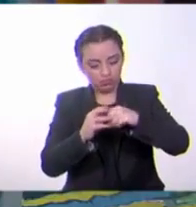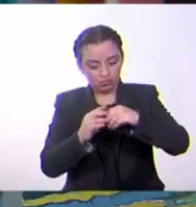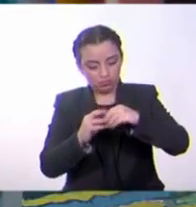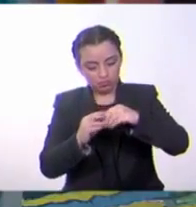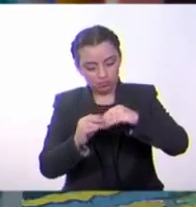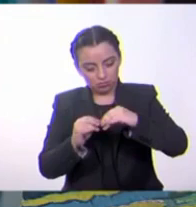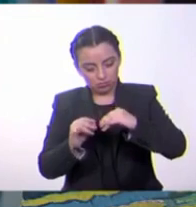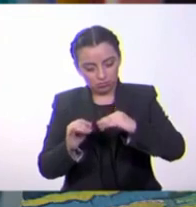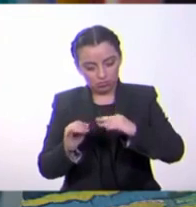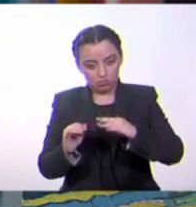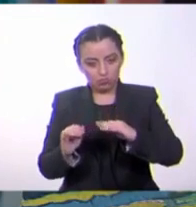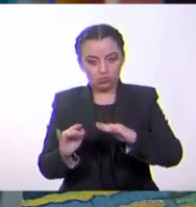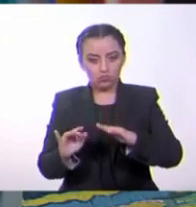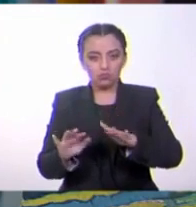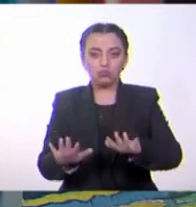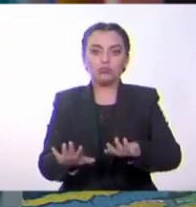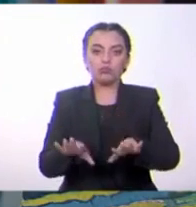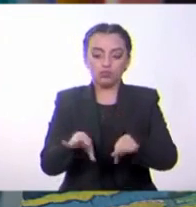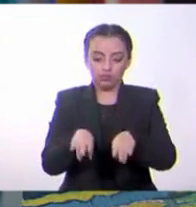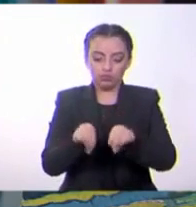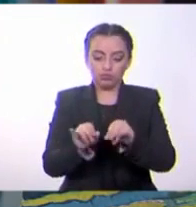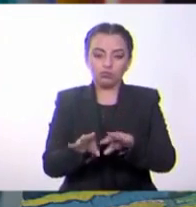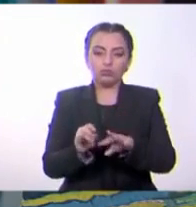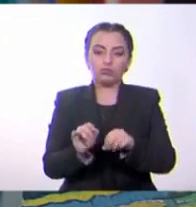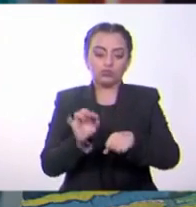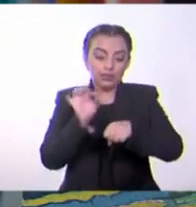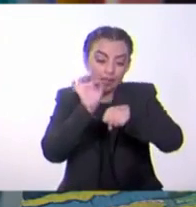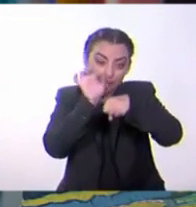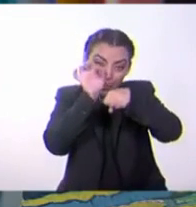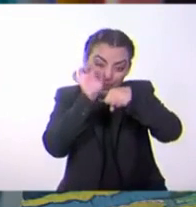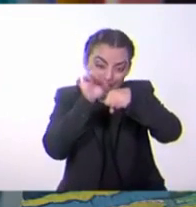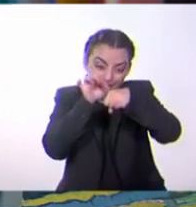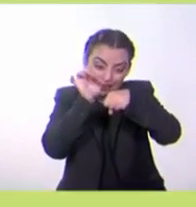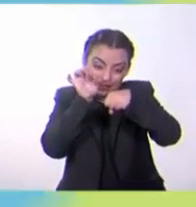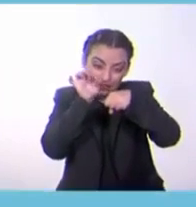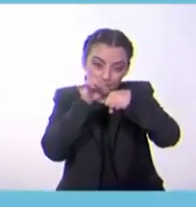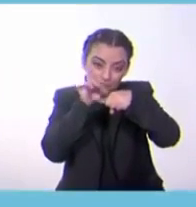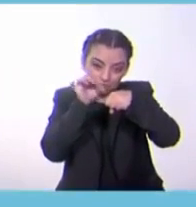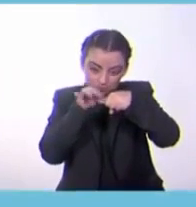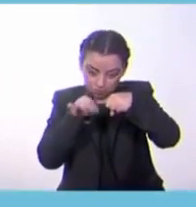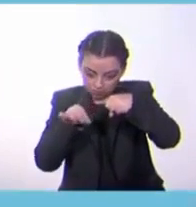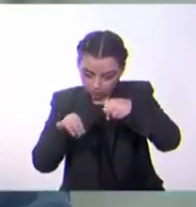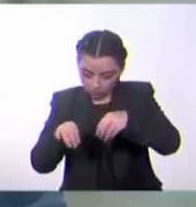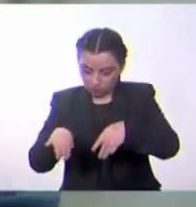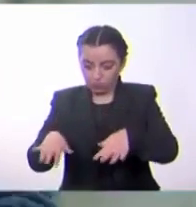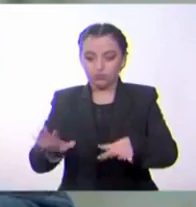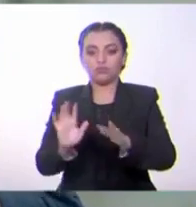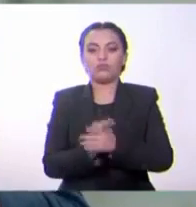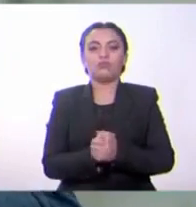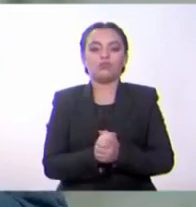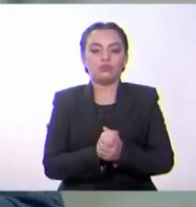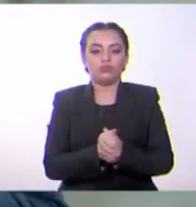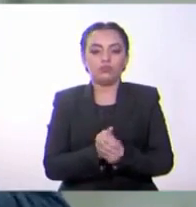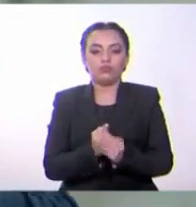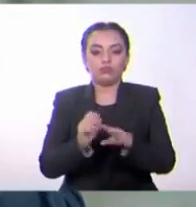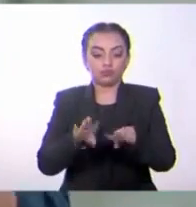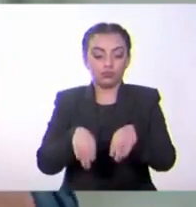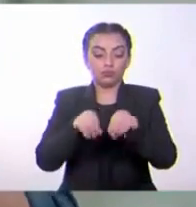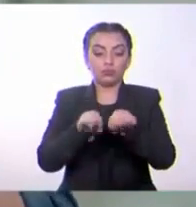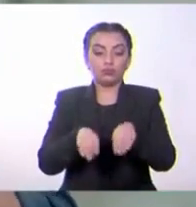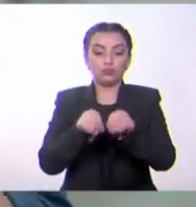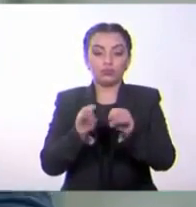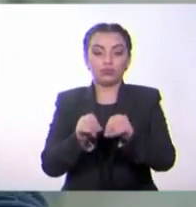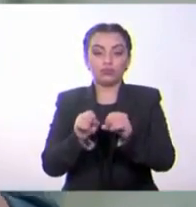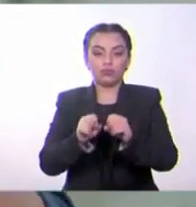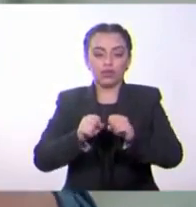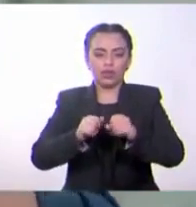pulveriza, esa partícula tan pequeña forma parte del suelo. El suelo es un sistema